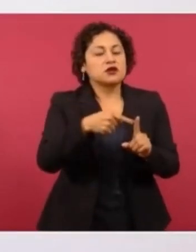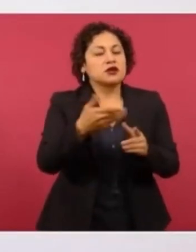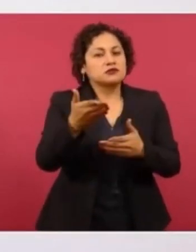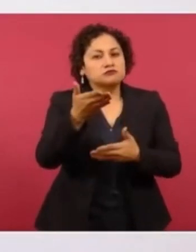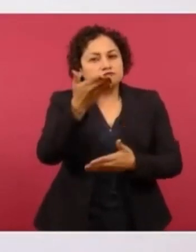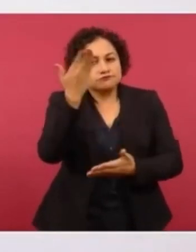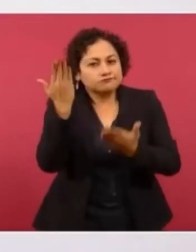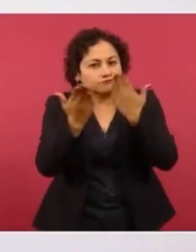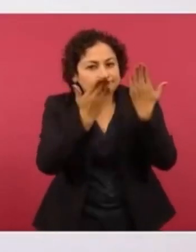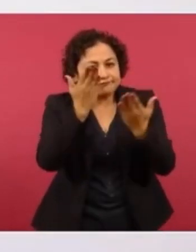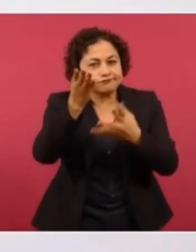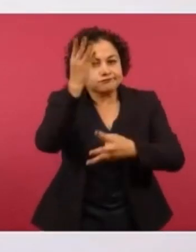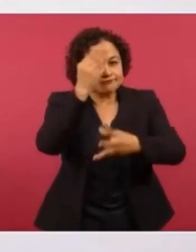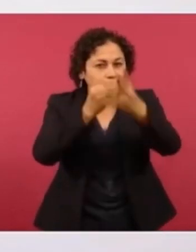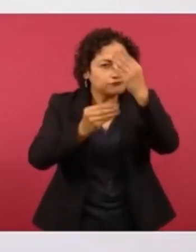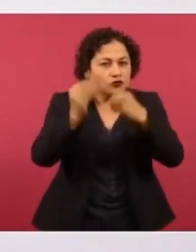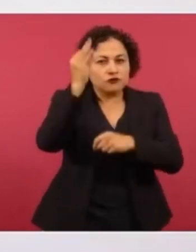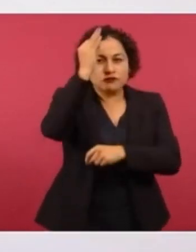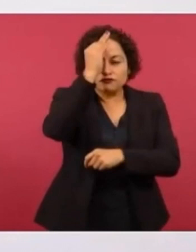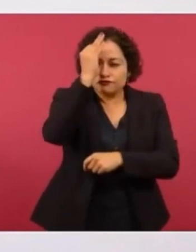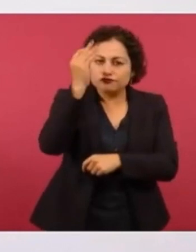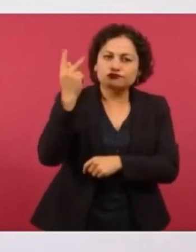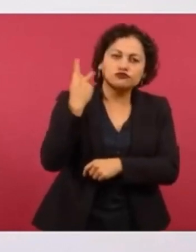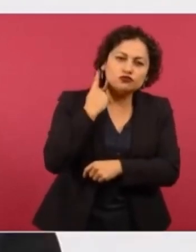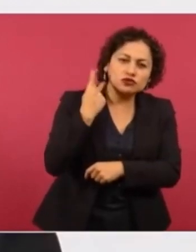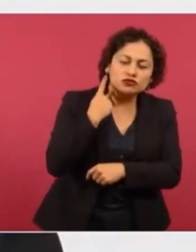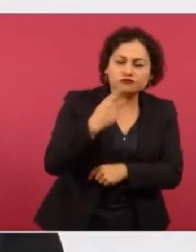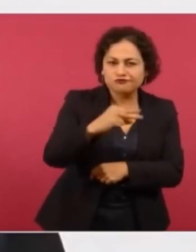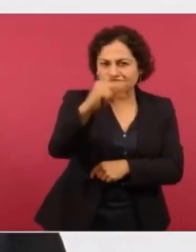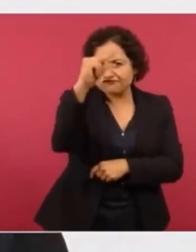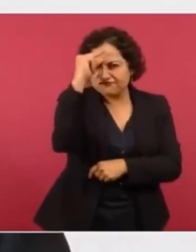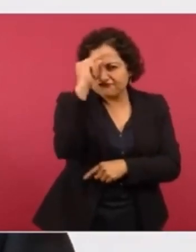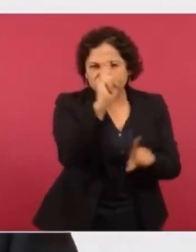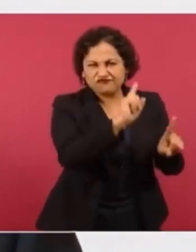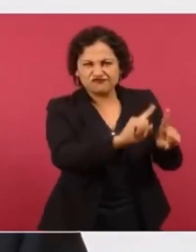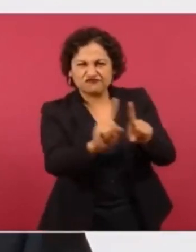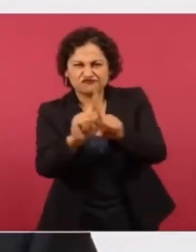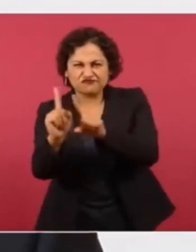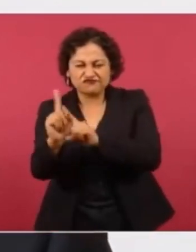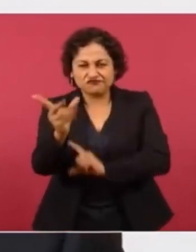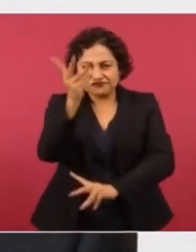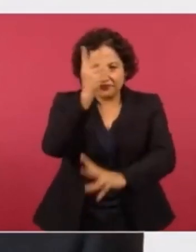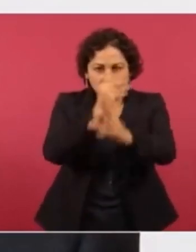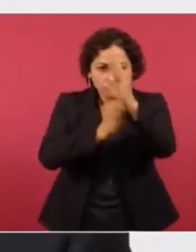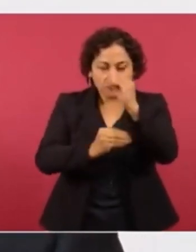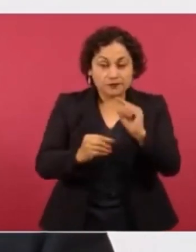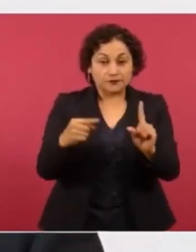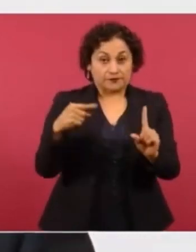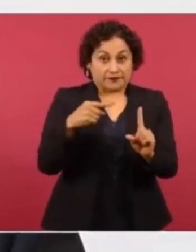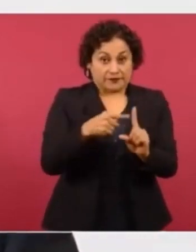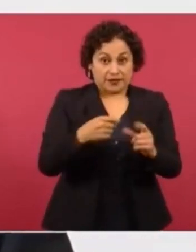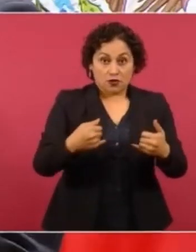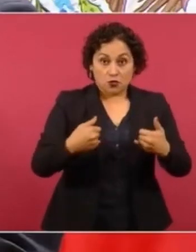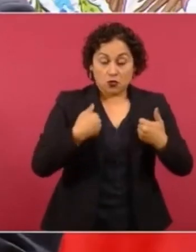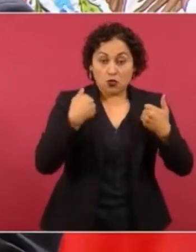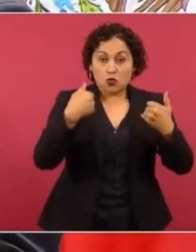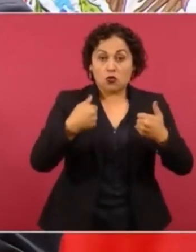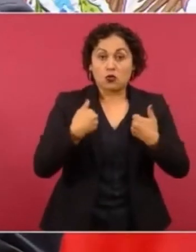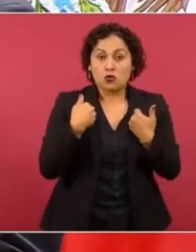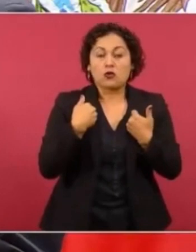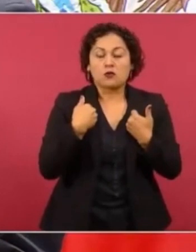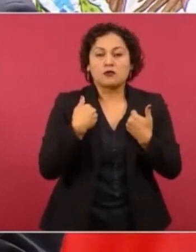filosófica política e intelectual la cual le permitió oponerse desde muy joven a la